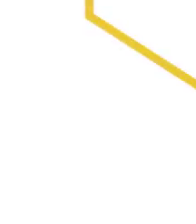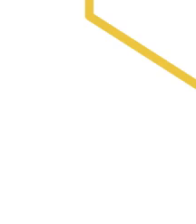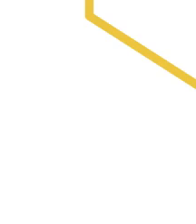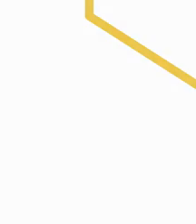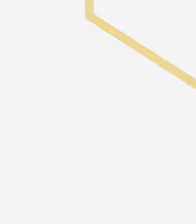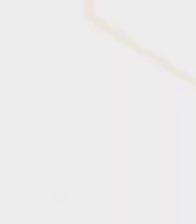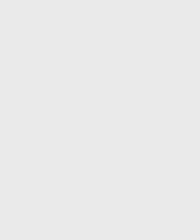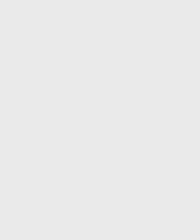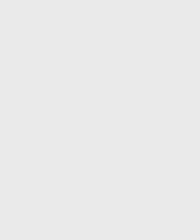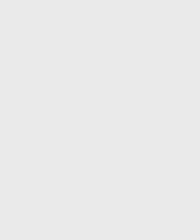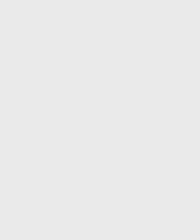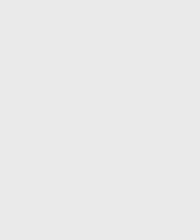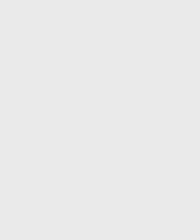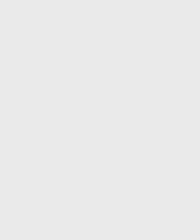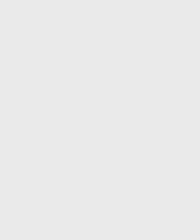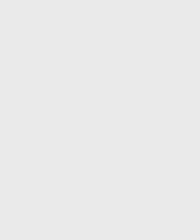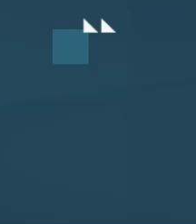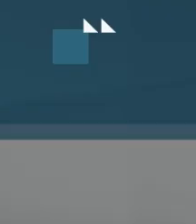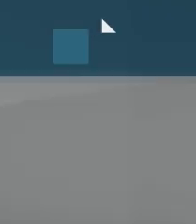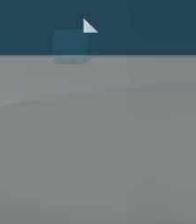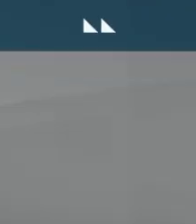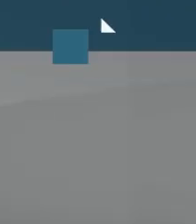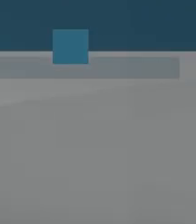Judiciales 2024.